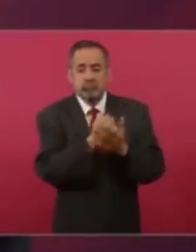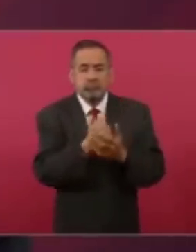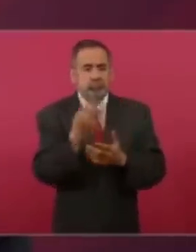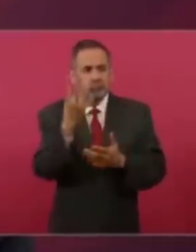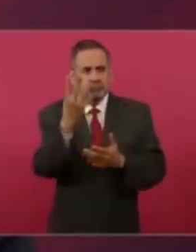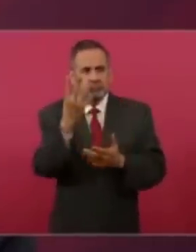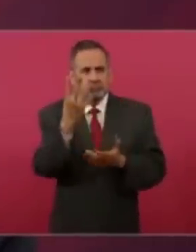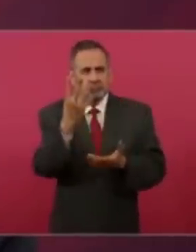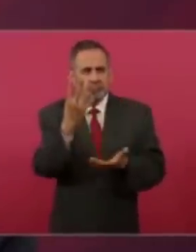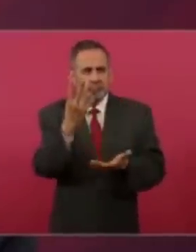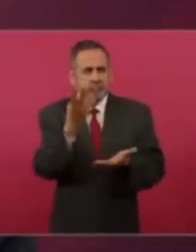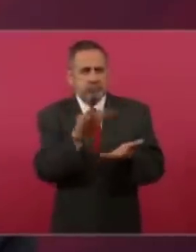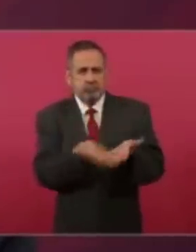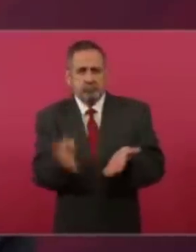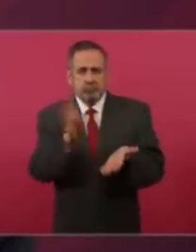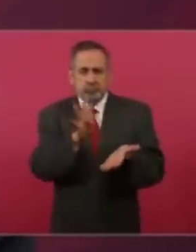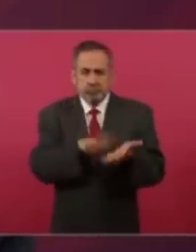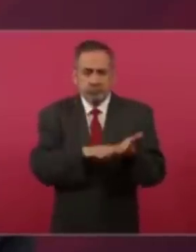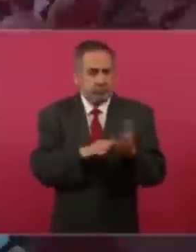4 veces más.